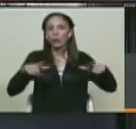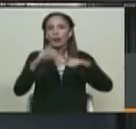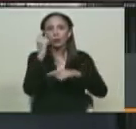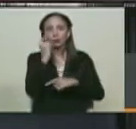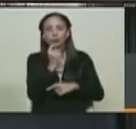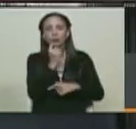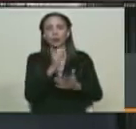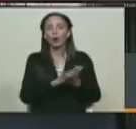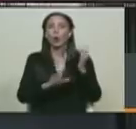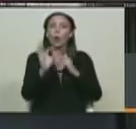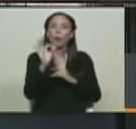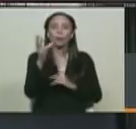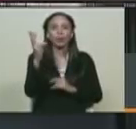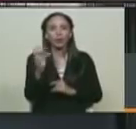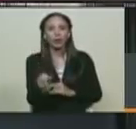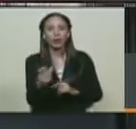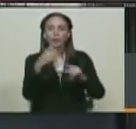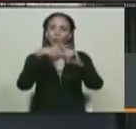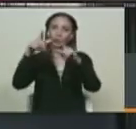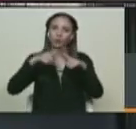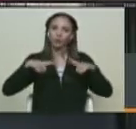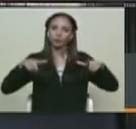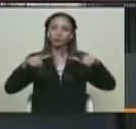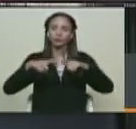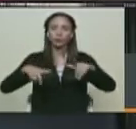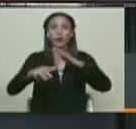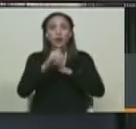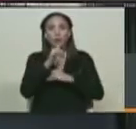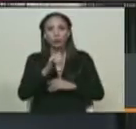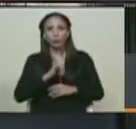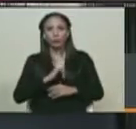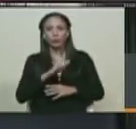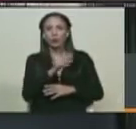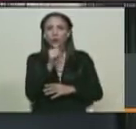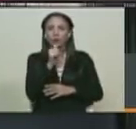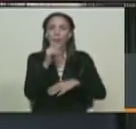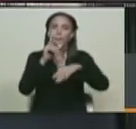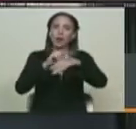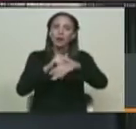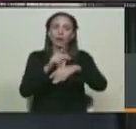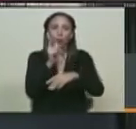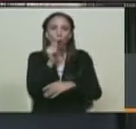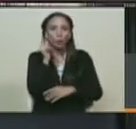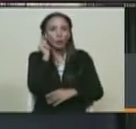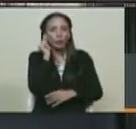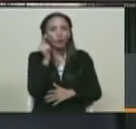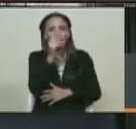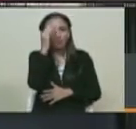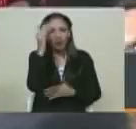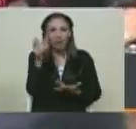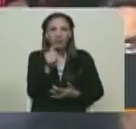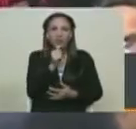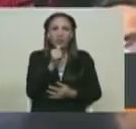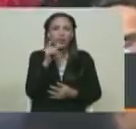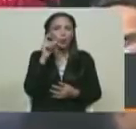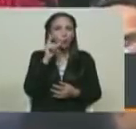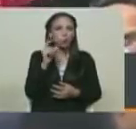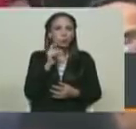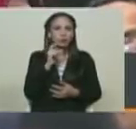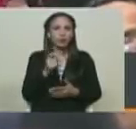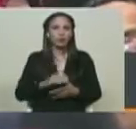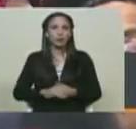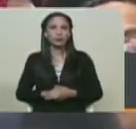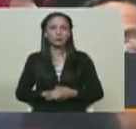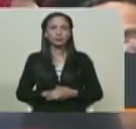de Petare, ¿verdad? Es el médico, la médica que sabe, la muchacha, la señora que está